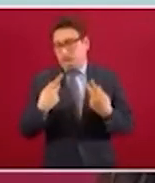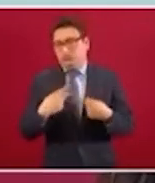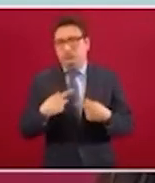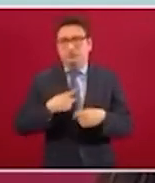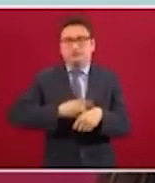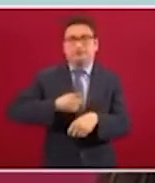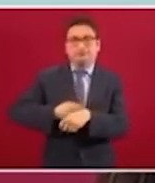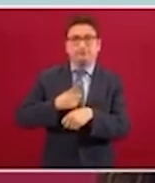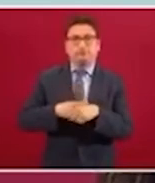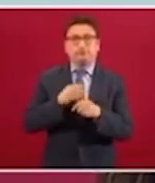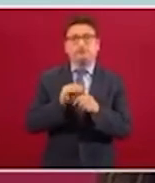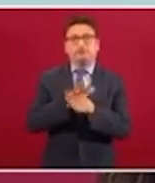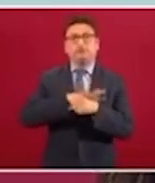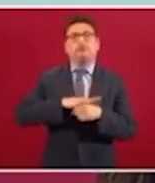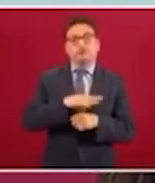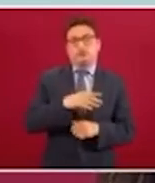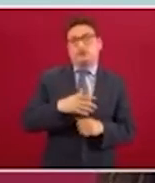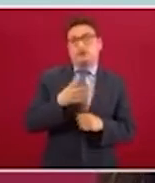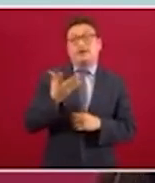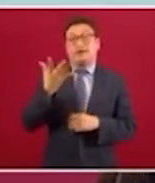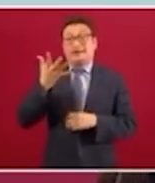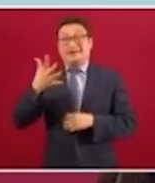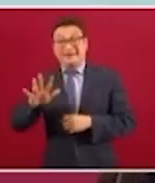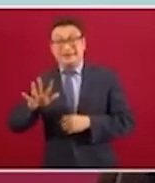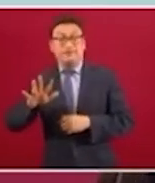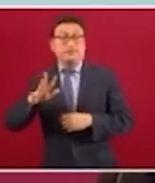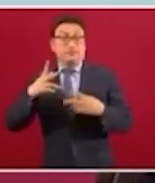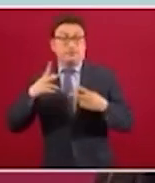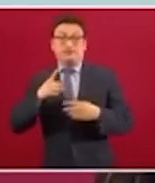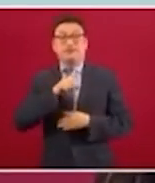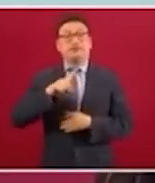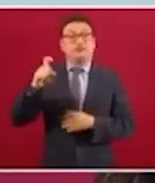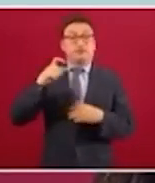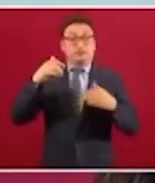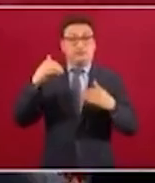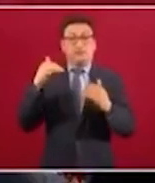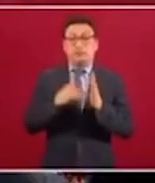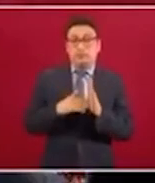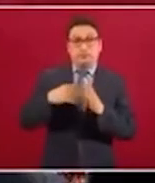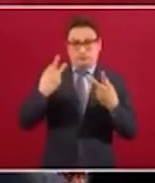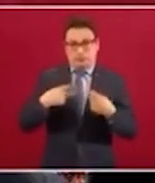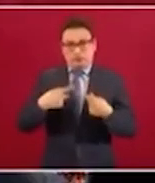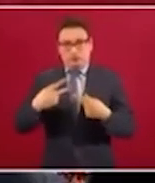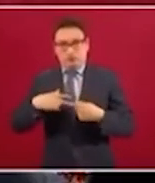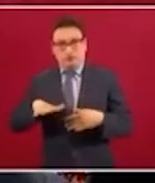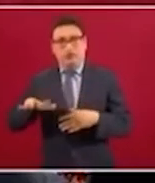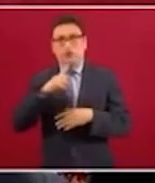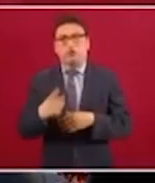de enfermedad COVID por cada 100.000 habitantes. La siguiente.